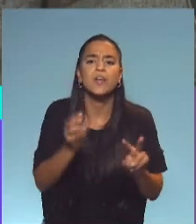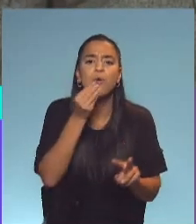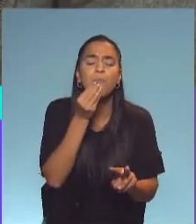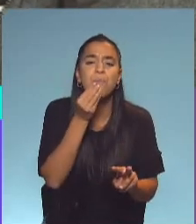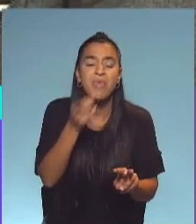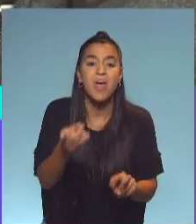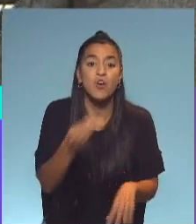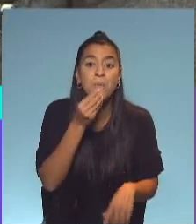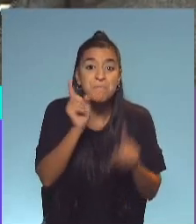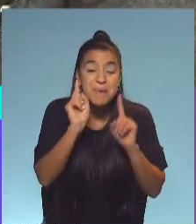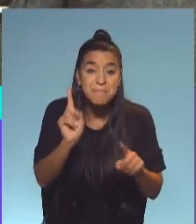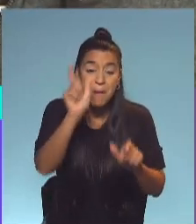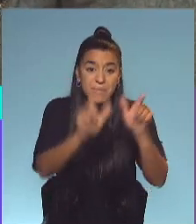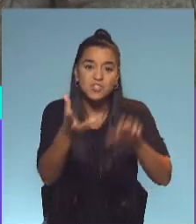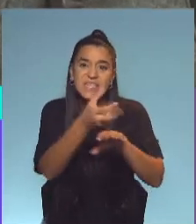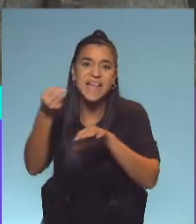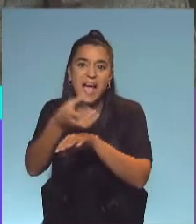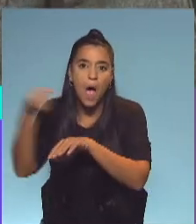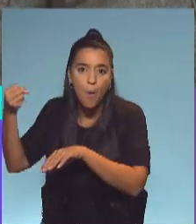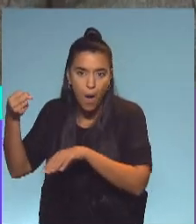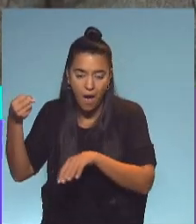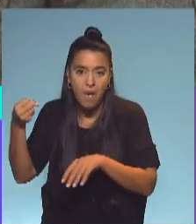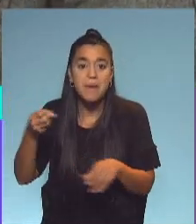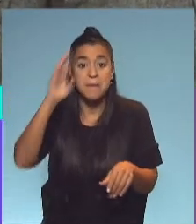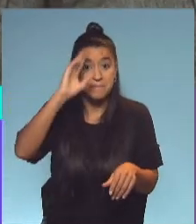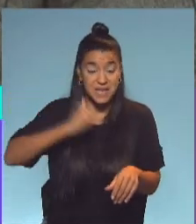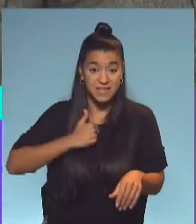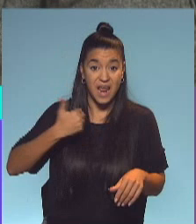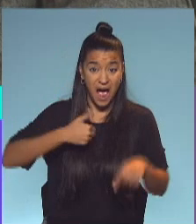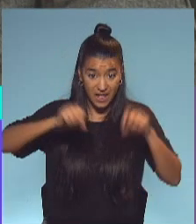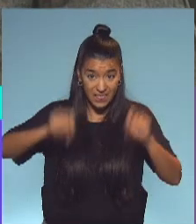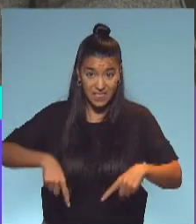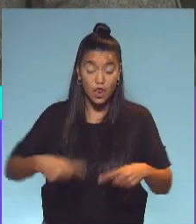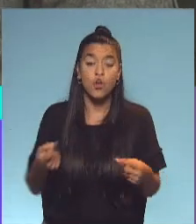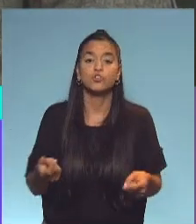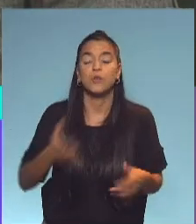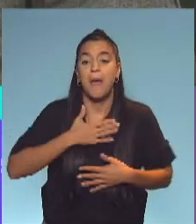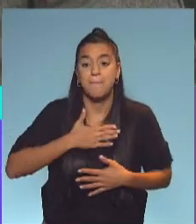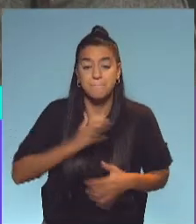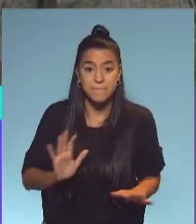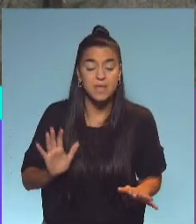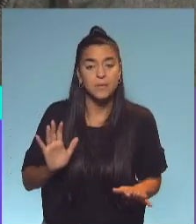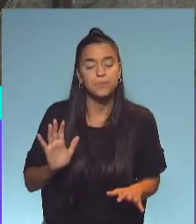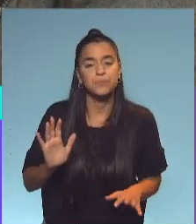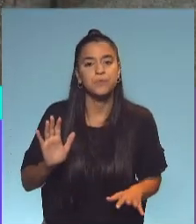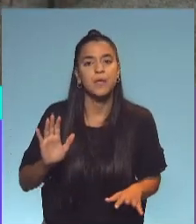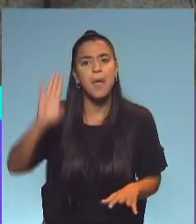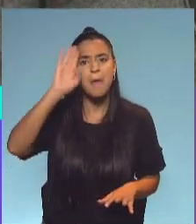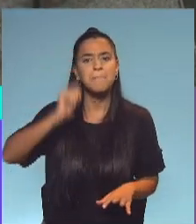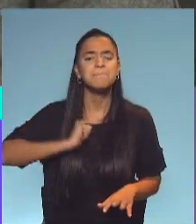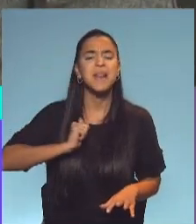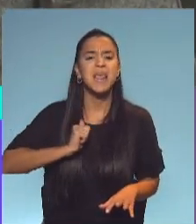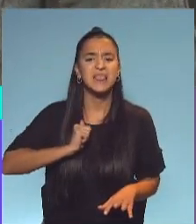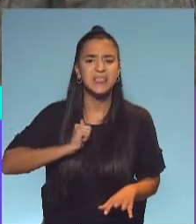comida que esta misma gente nos sacaba. Los militares argentinos, o por lo menos los que me tocó vivir a mí, nos